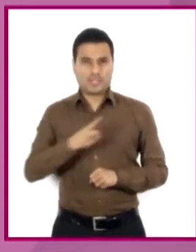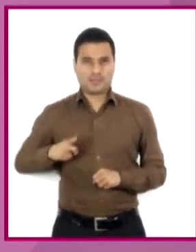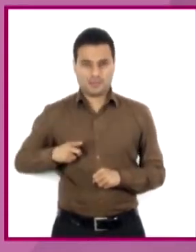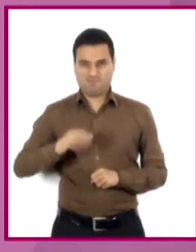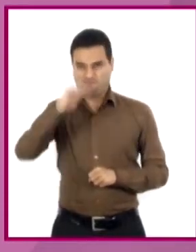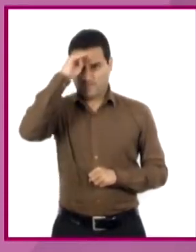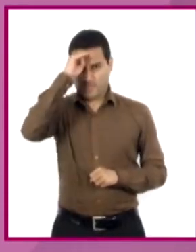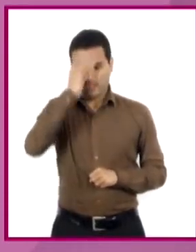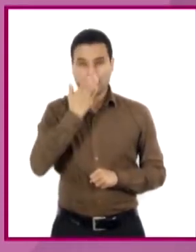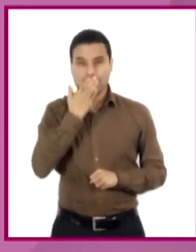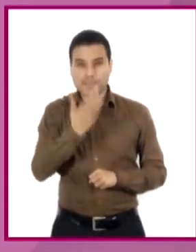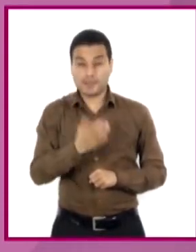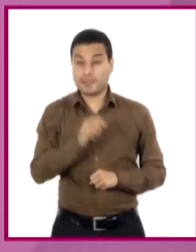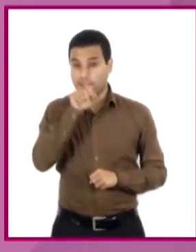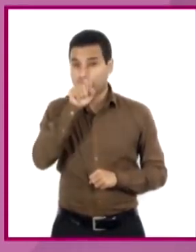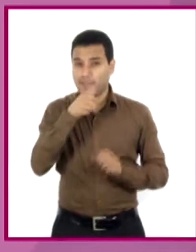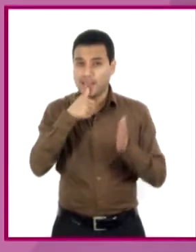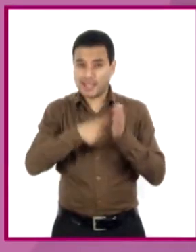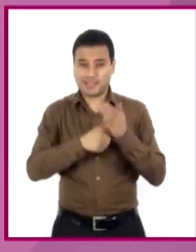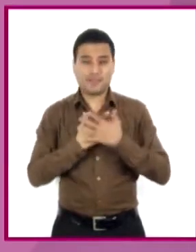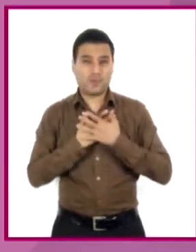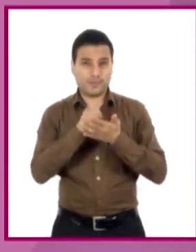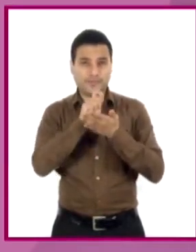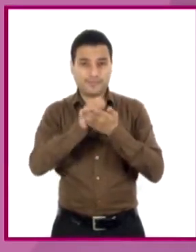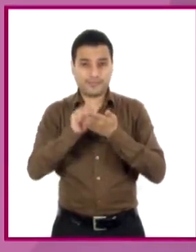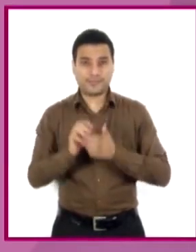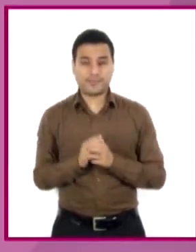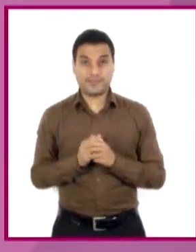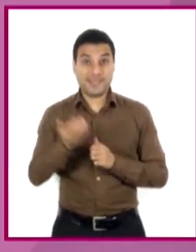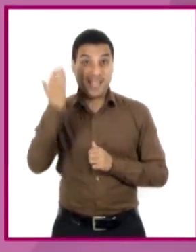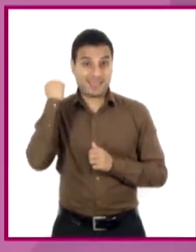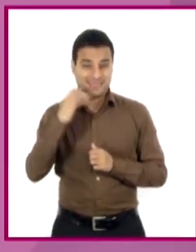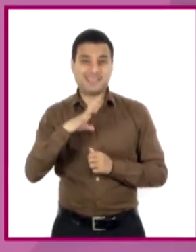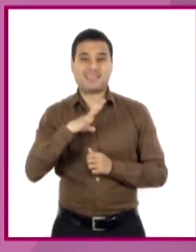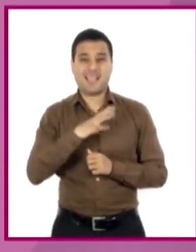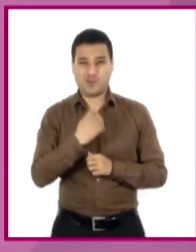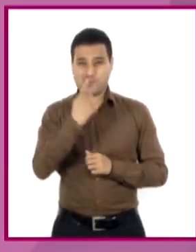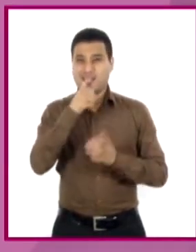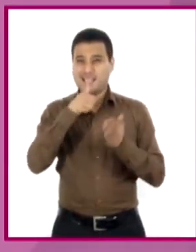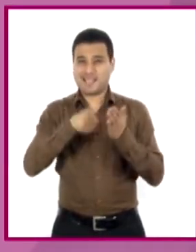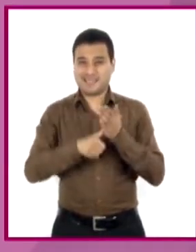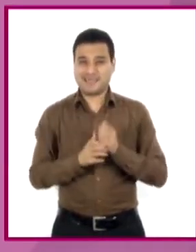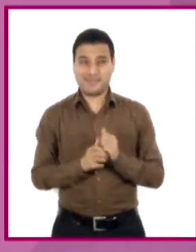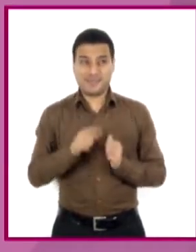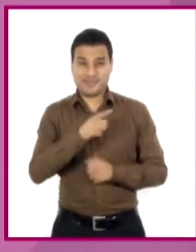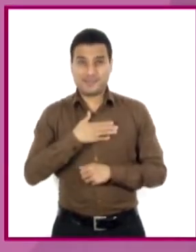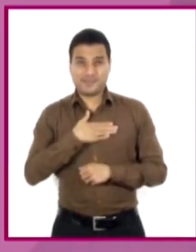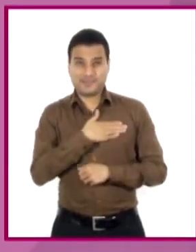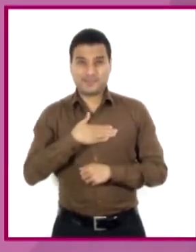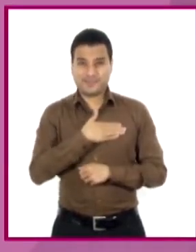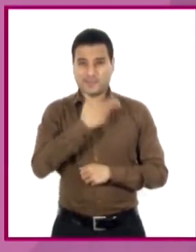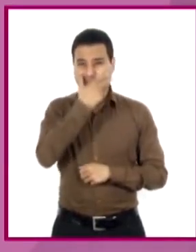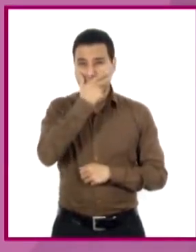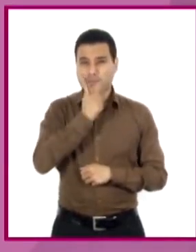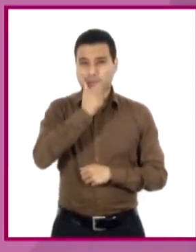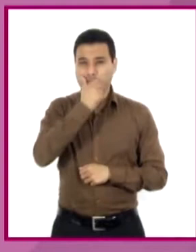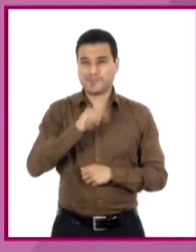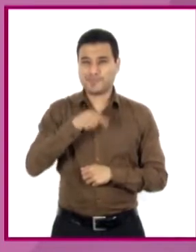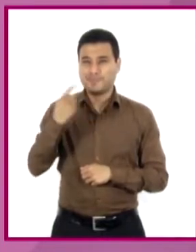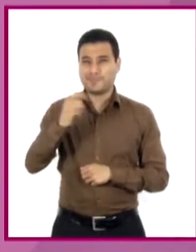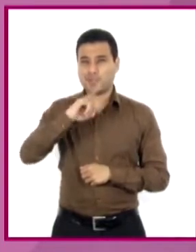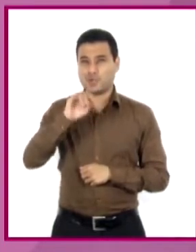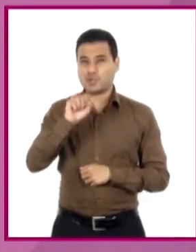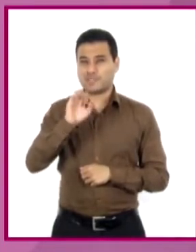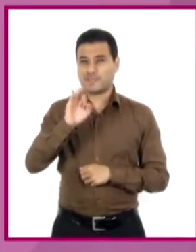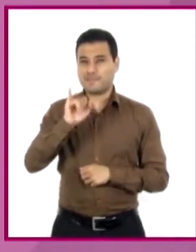escribió cartas de amor. Recientemente se ha vendido una carta donde arrepentido escribe a su prometida Josefina: "Te envío